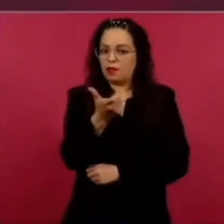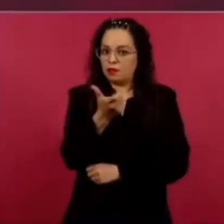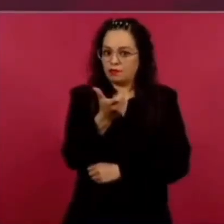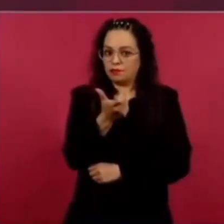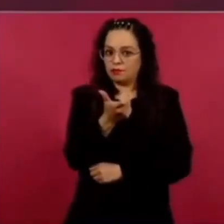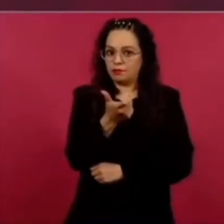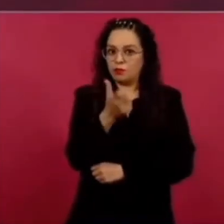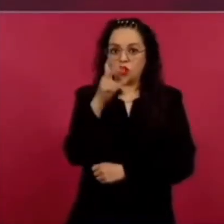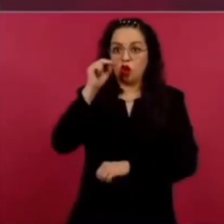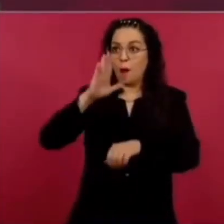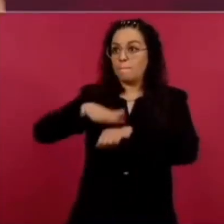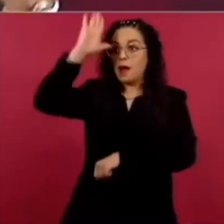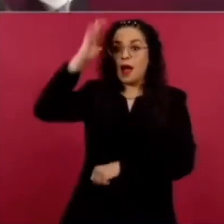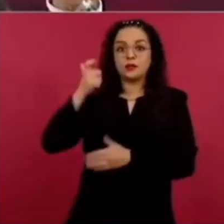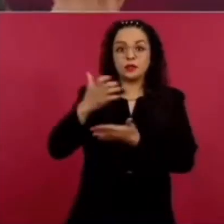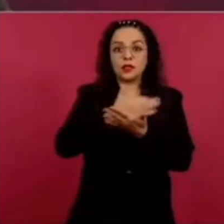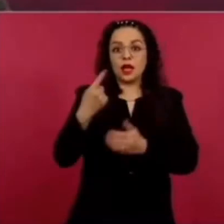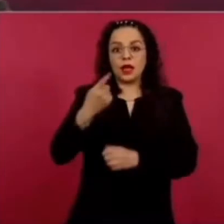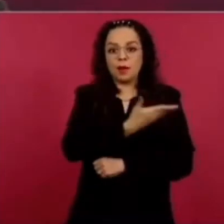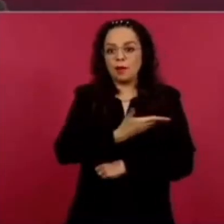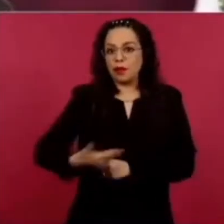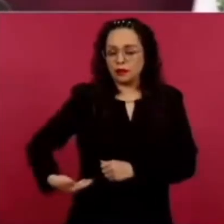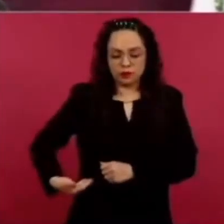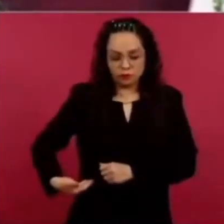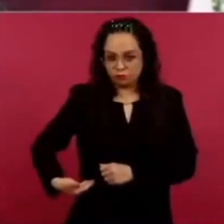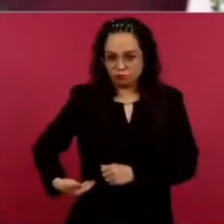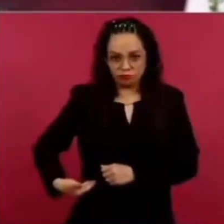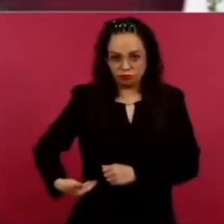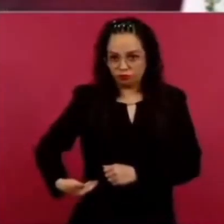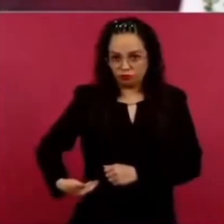prestaciones como la caja de ahorro especial